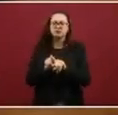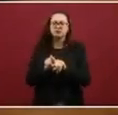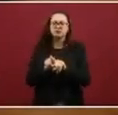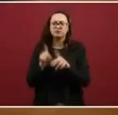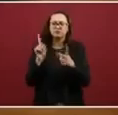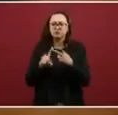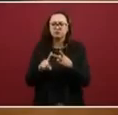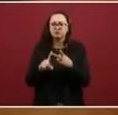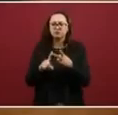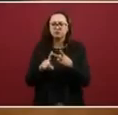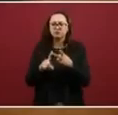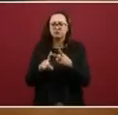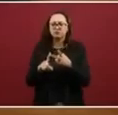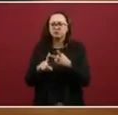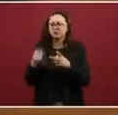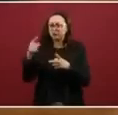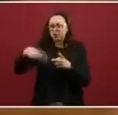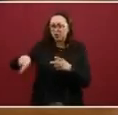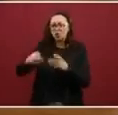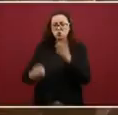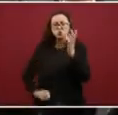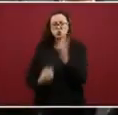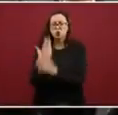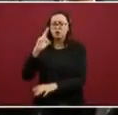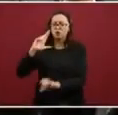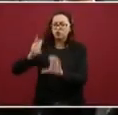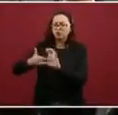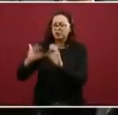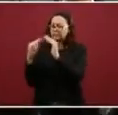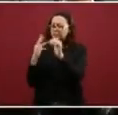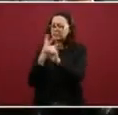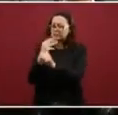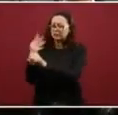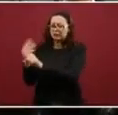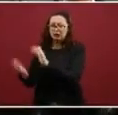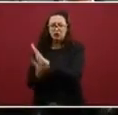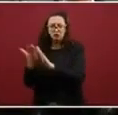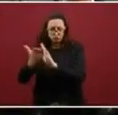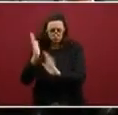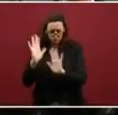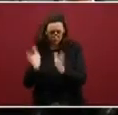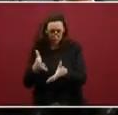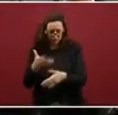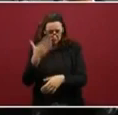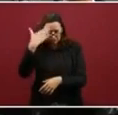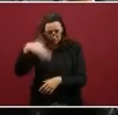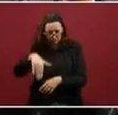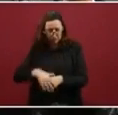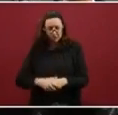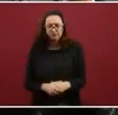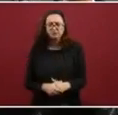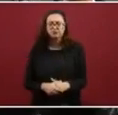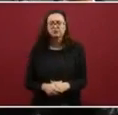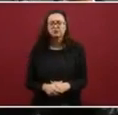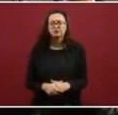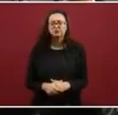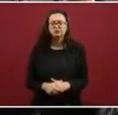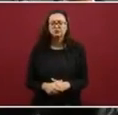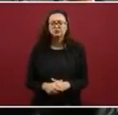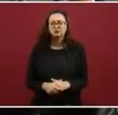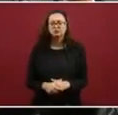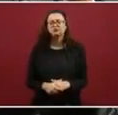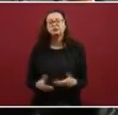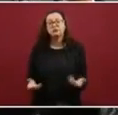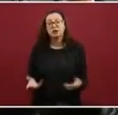infraestructura en la frontera para los nuevos albergues. Ambas cosas, el número de elementos será el que se comprometió México